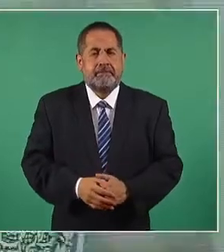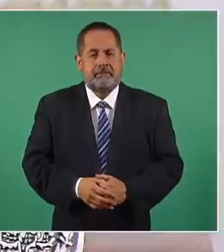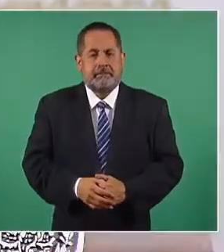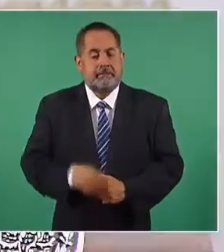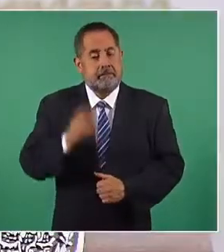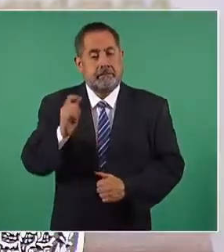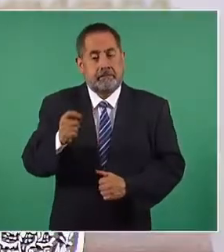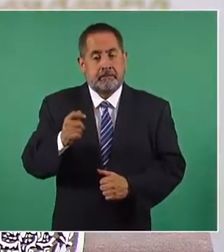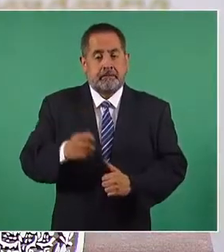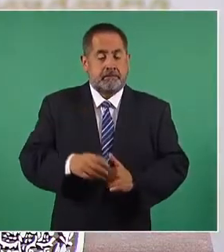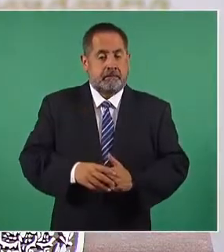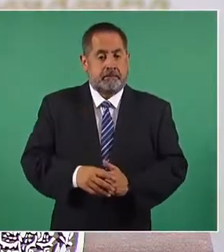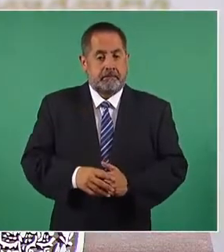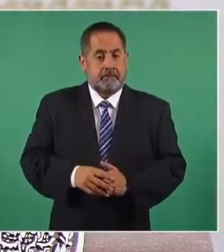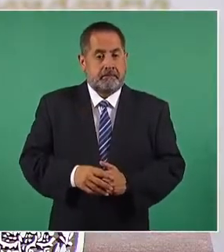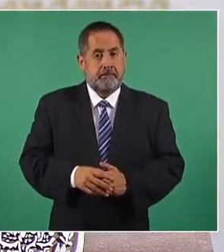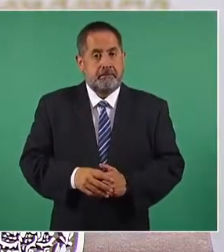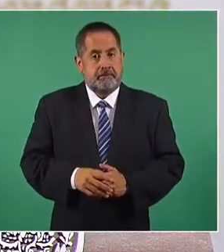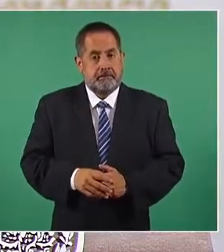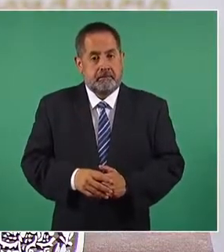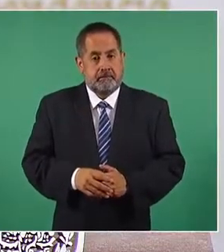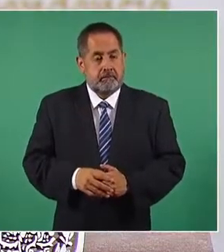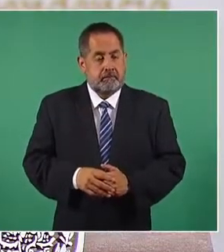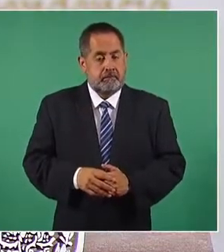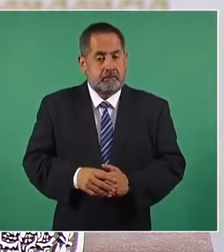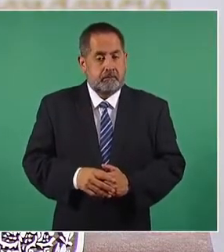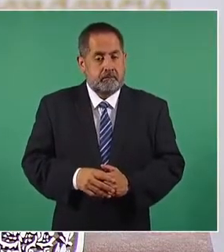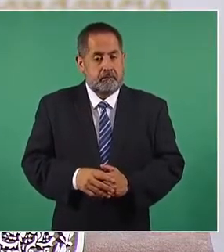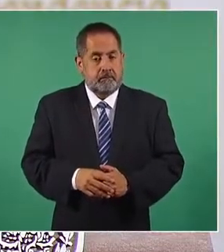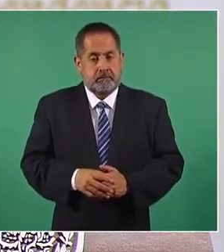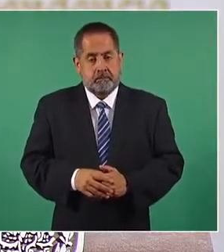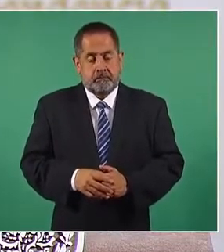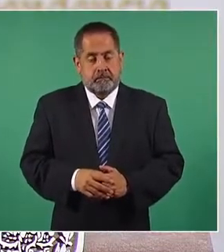y que se vaya